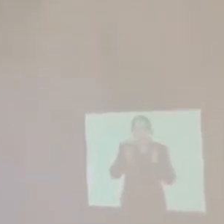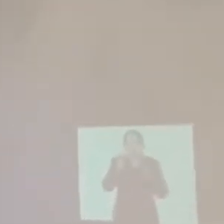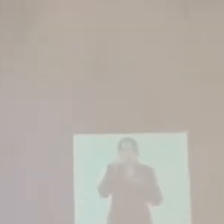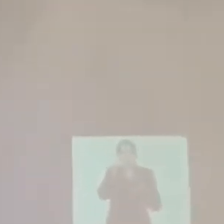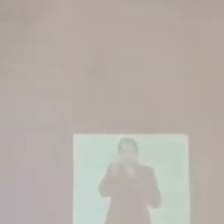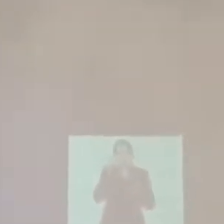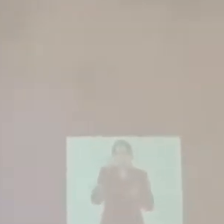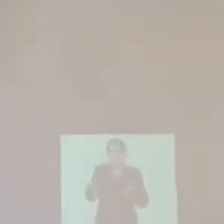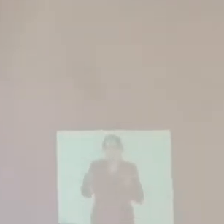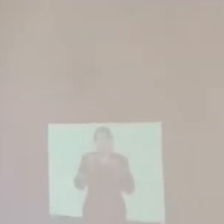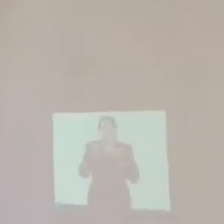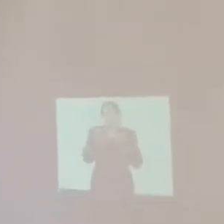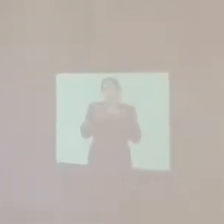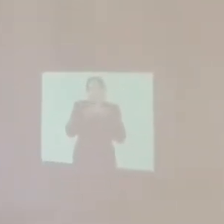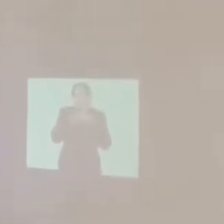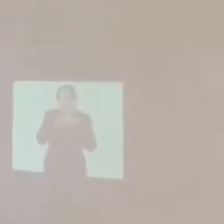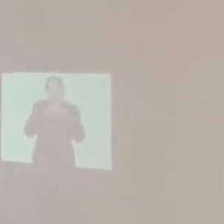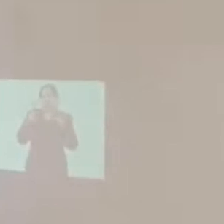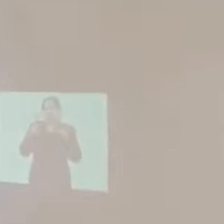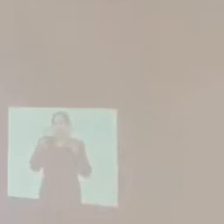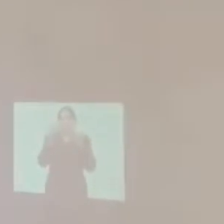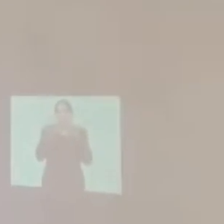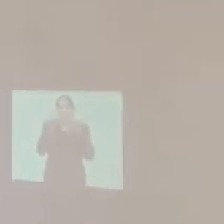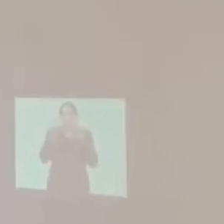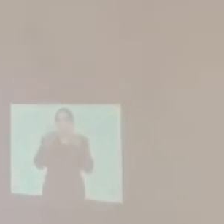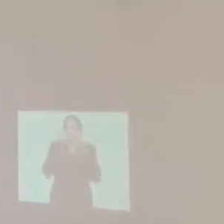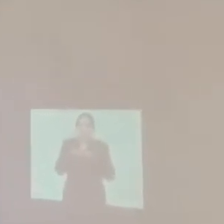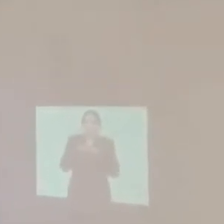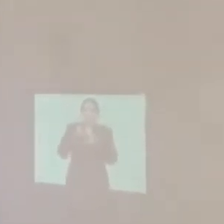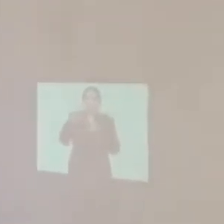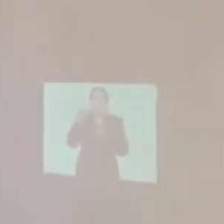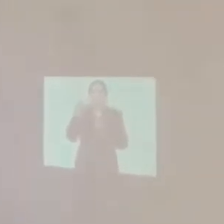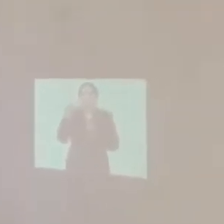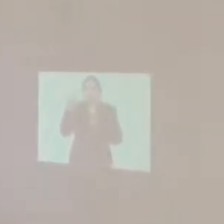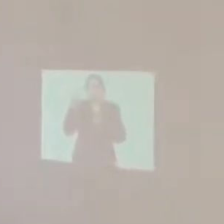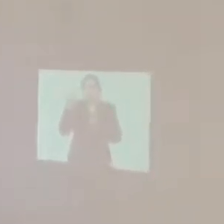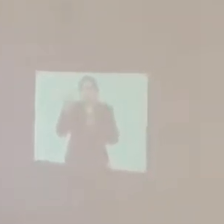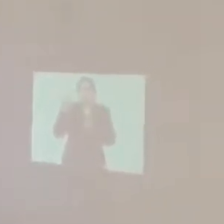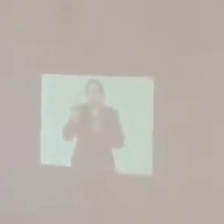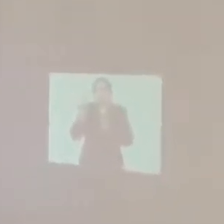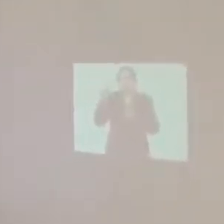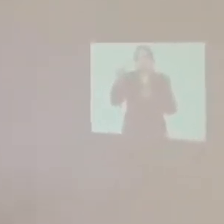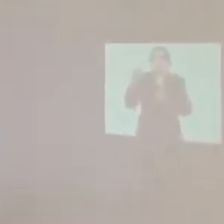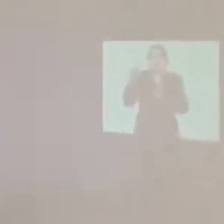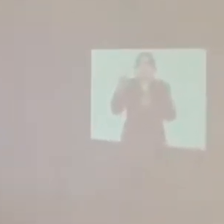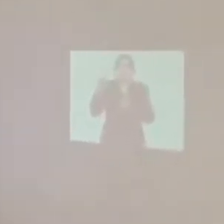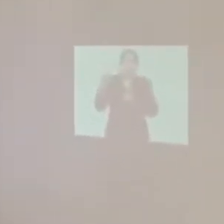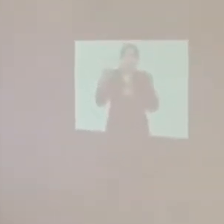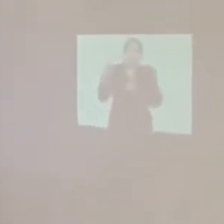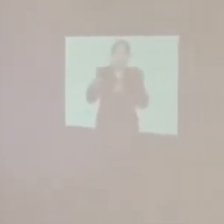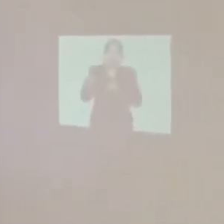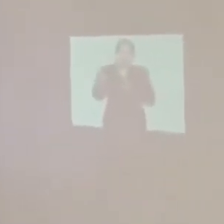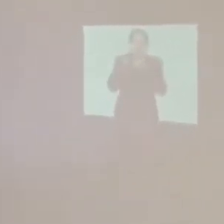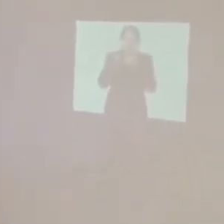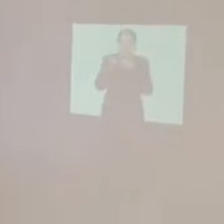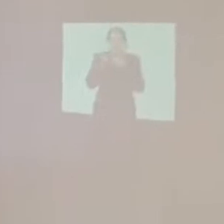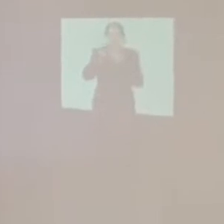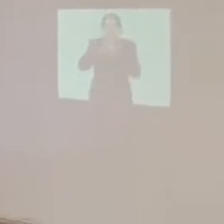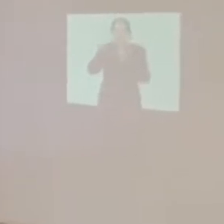nuevamente agradecer a la Fundación Carlos Slim y a todas y todos aquellos que generosamente apoyaron con el